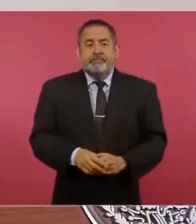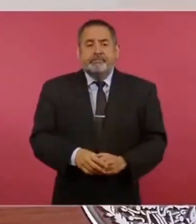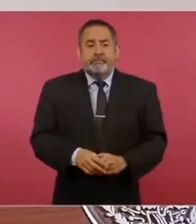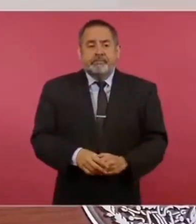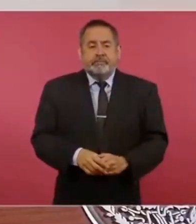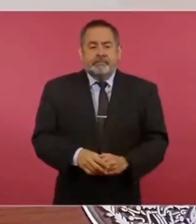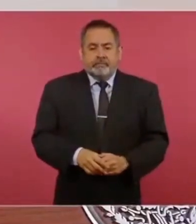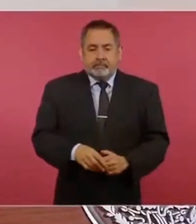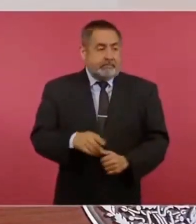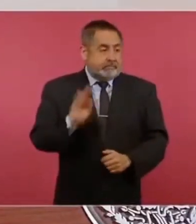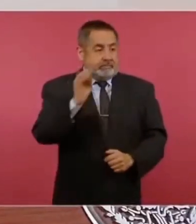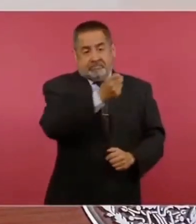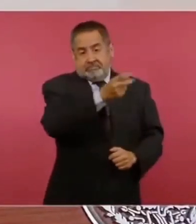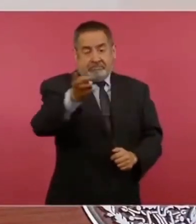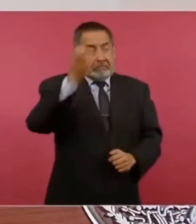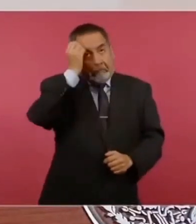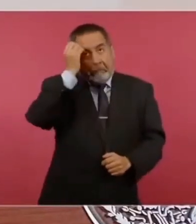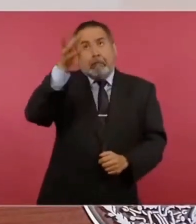Ya se les olvidó, ¿verdad?